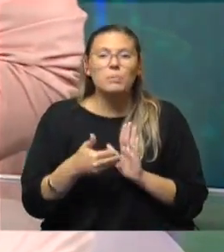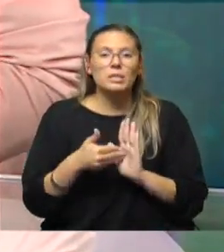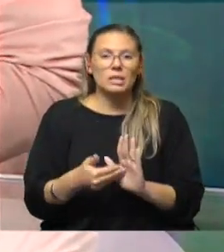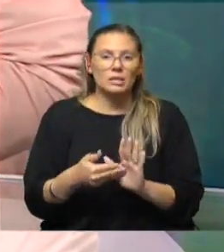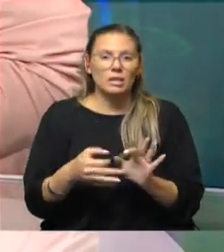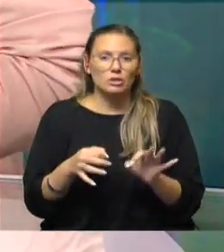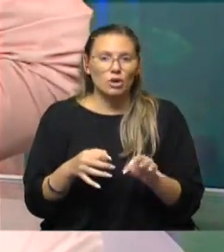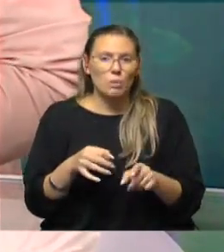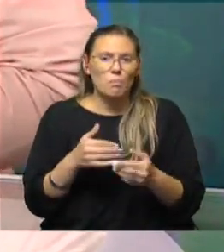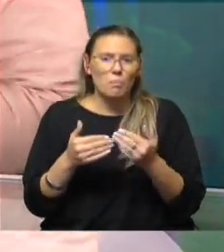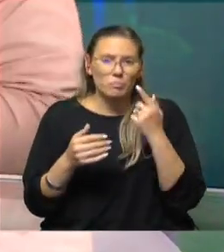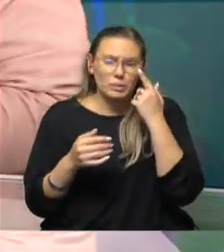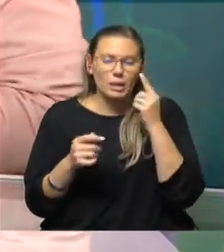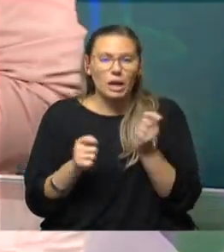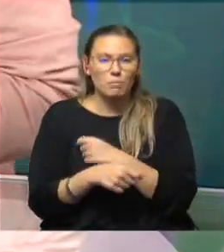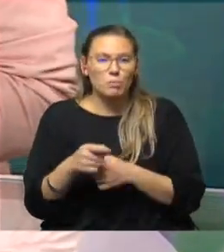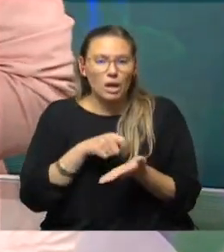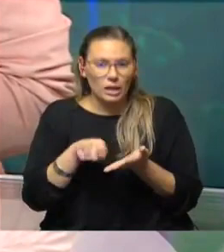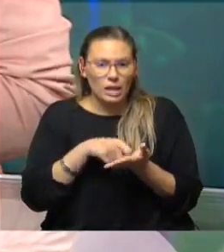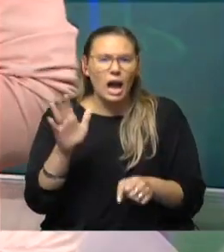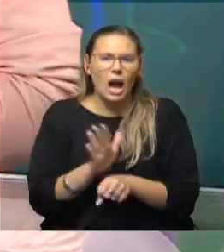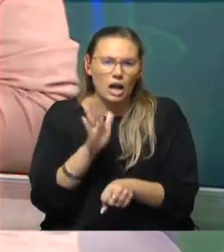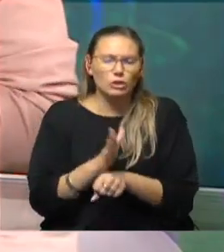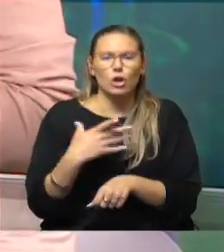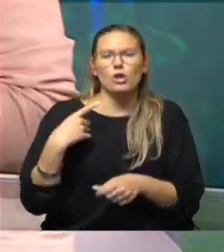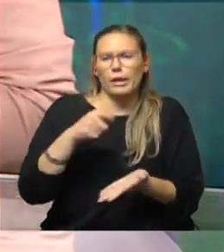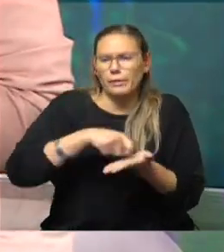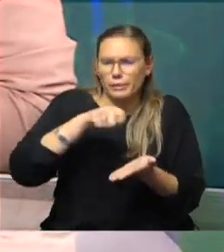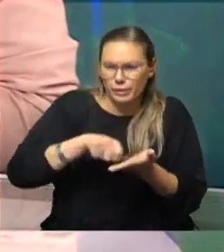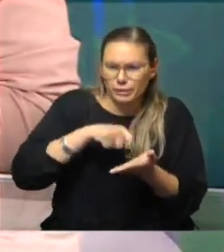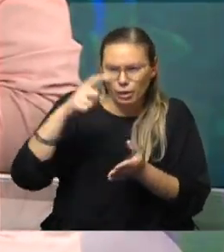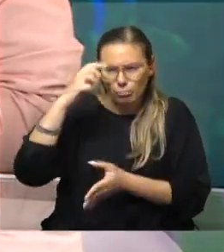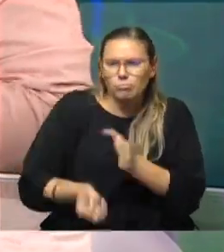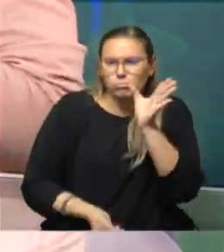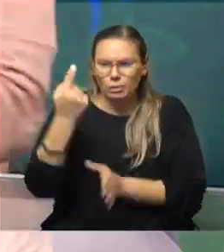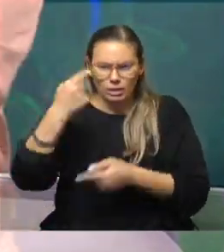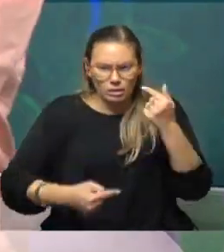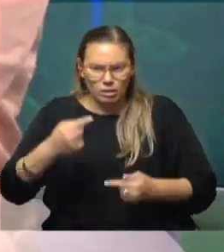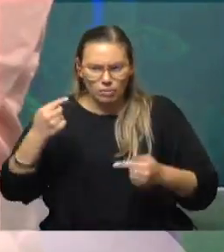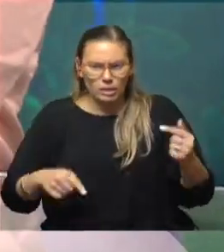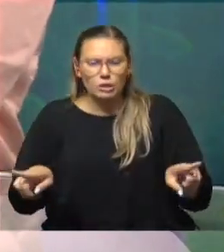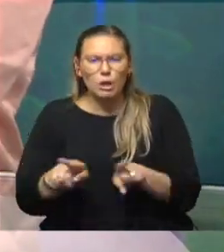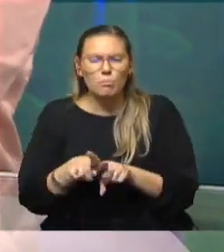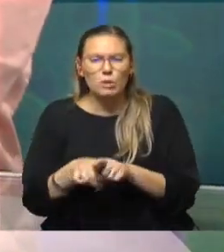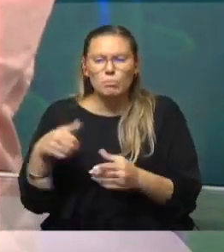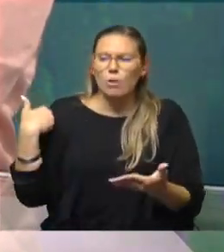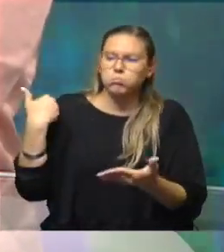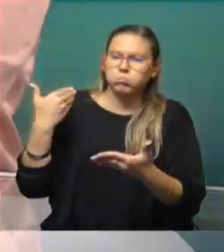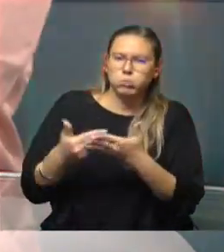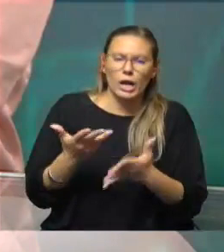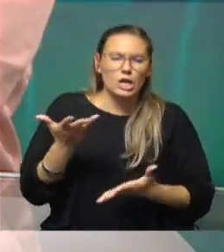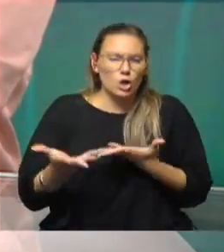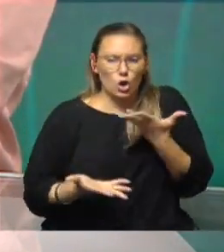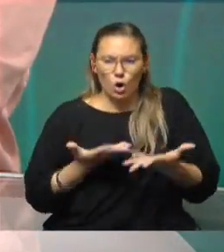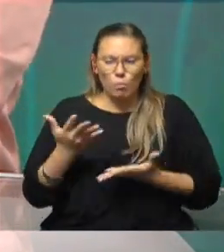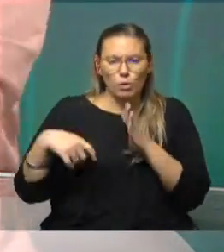le hicimos todo tipo de cambios. Pero mira lo que escribí, porque es actor, es director, es escritor, es creador de una cantidad de contenidos, tales como su largometraje Incómodos, protagonizado